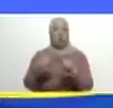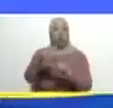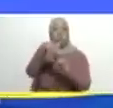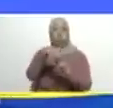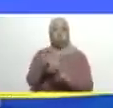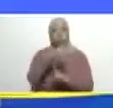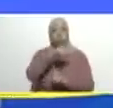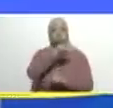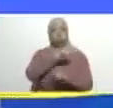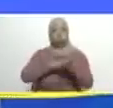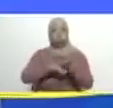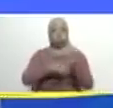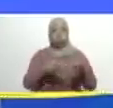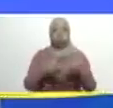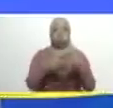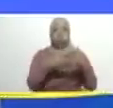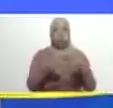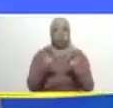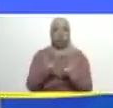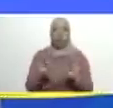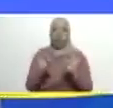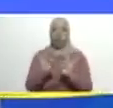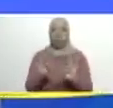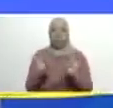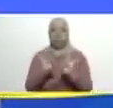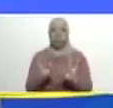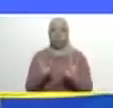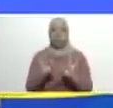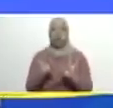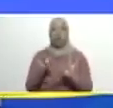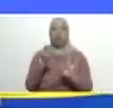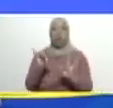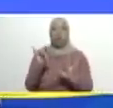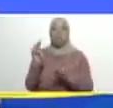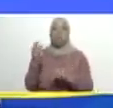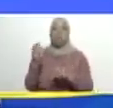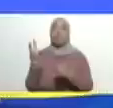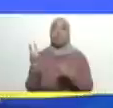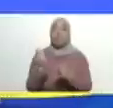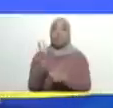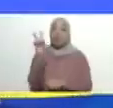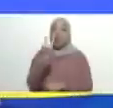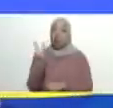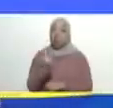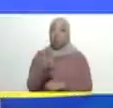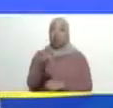Y no escapa nuestra atención de que su país ha sido víctima